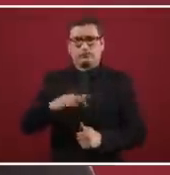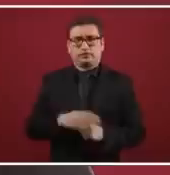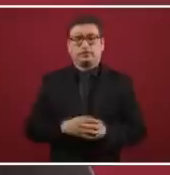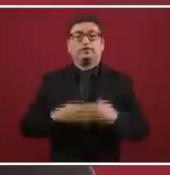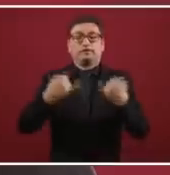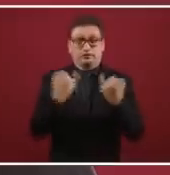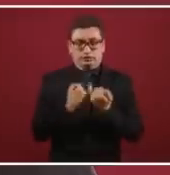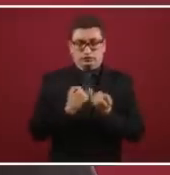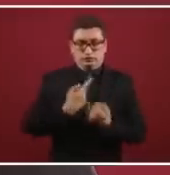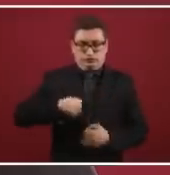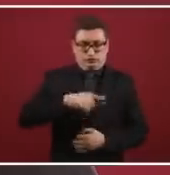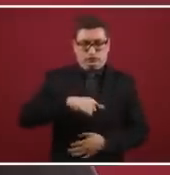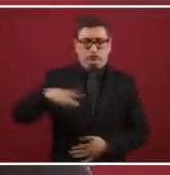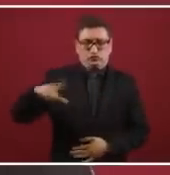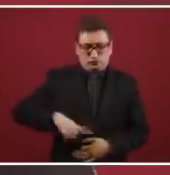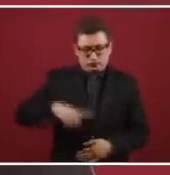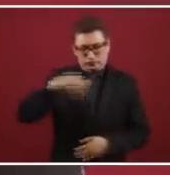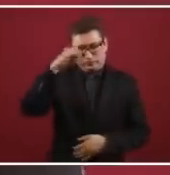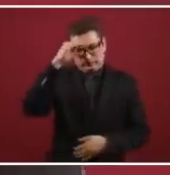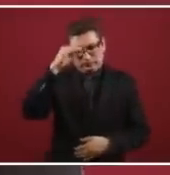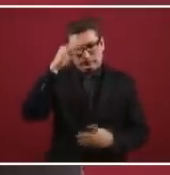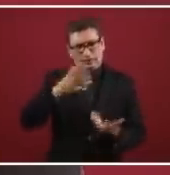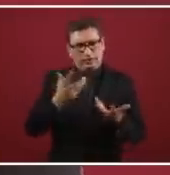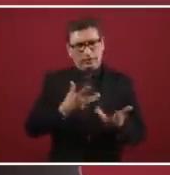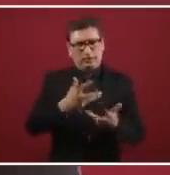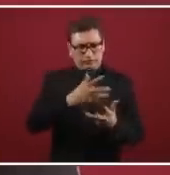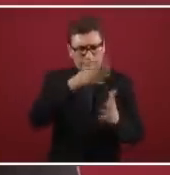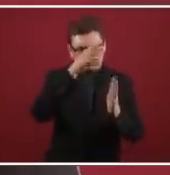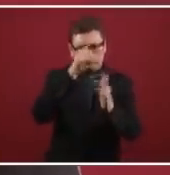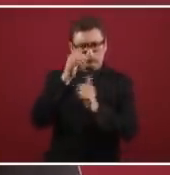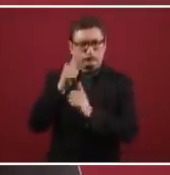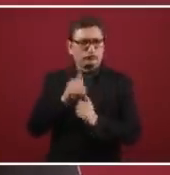gobierno, se acordó